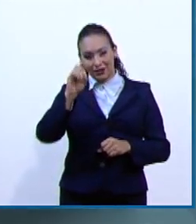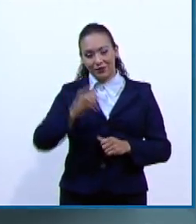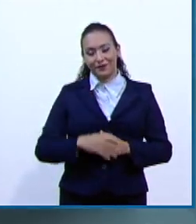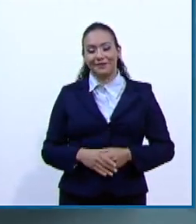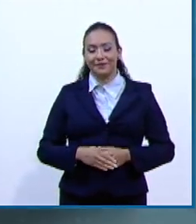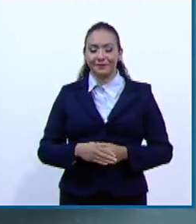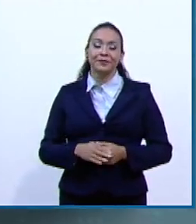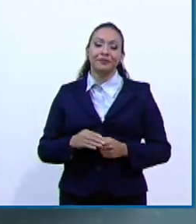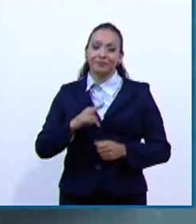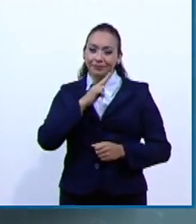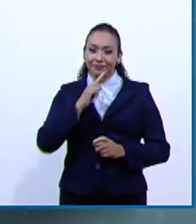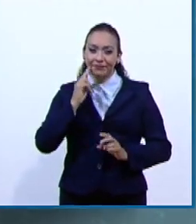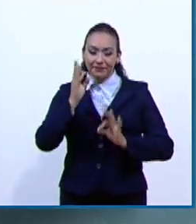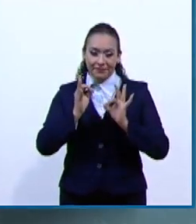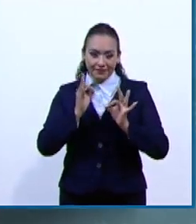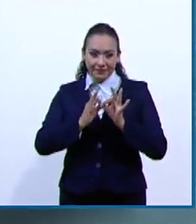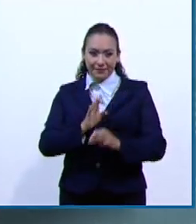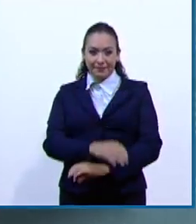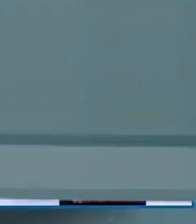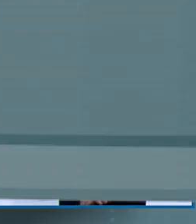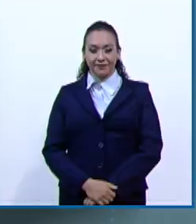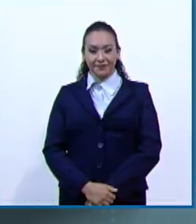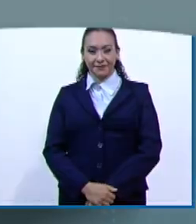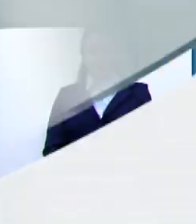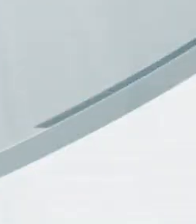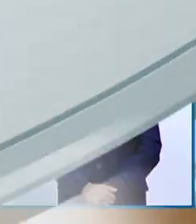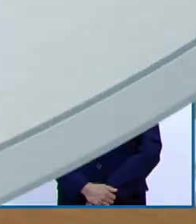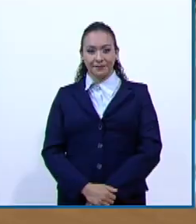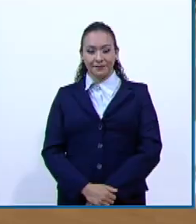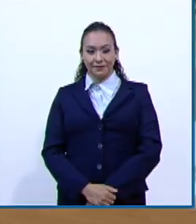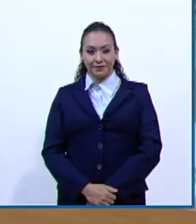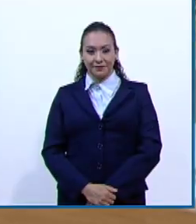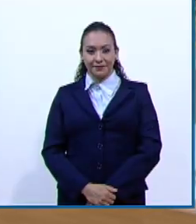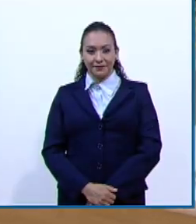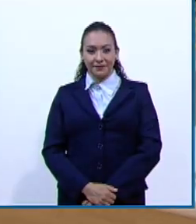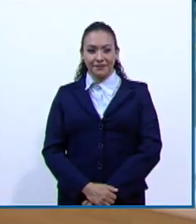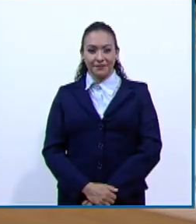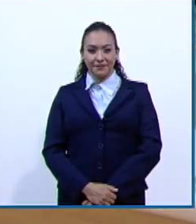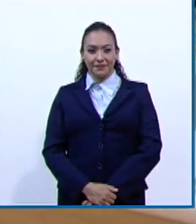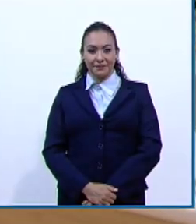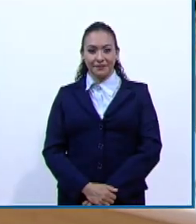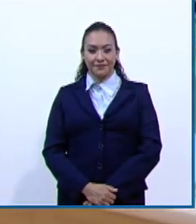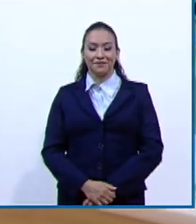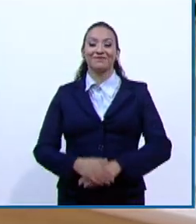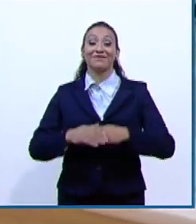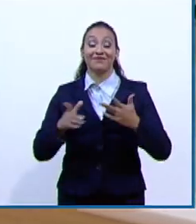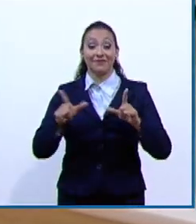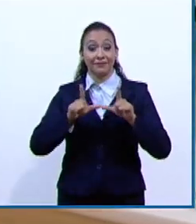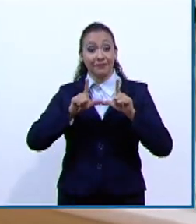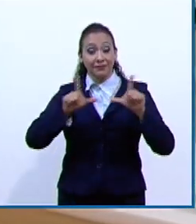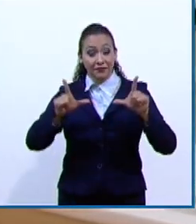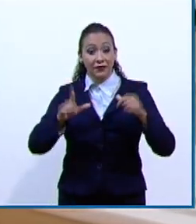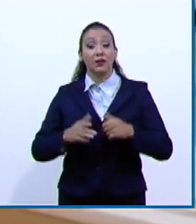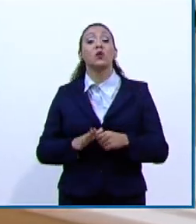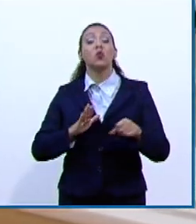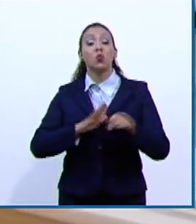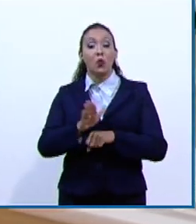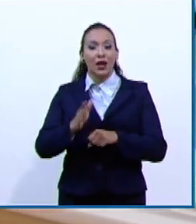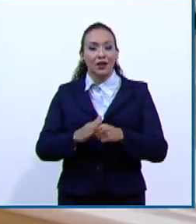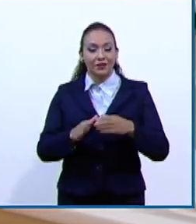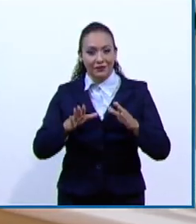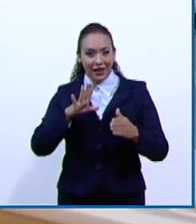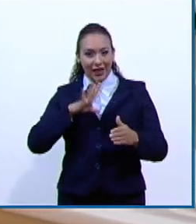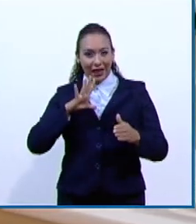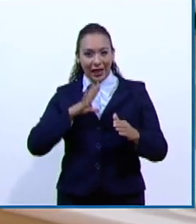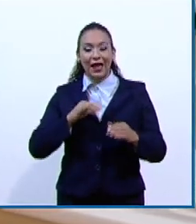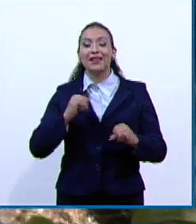Judicial de la Federación, Jesús Daza. Ya está disponible la nueva entrega del Boletín de la